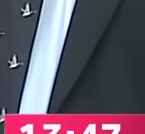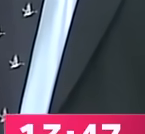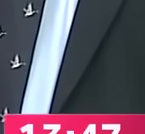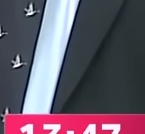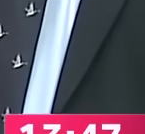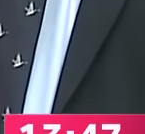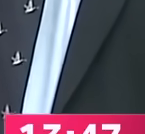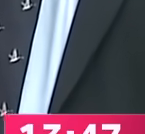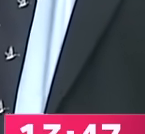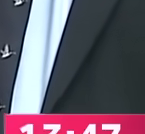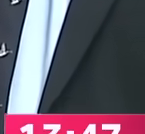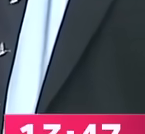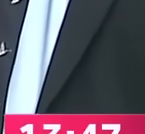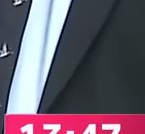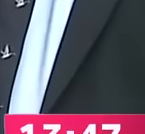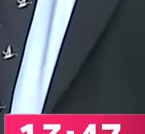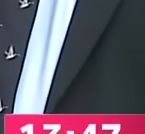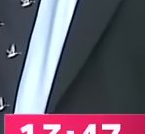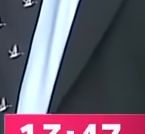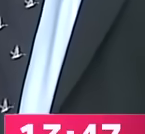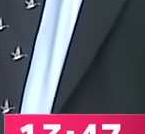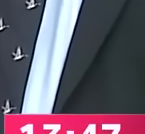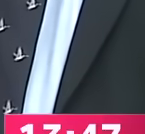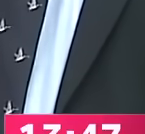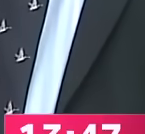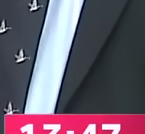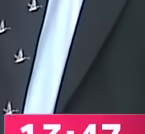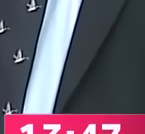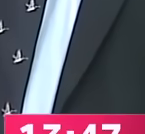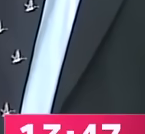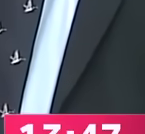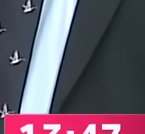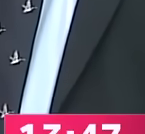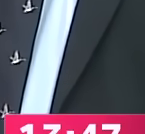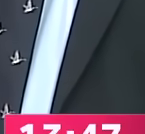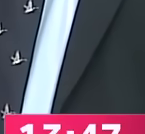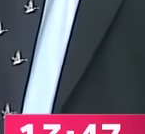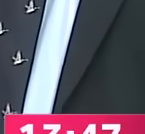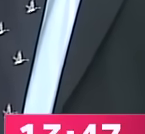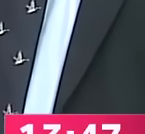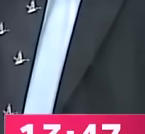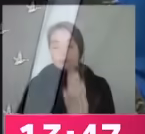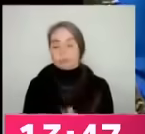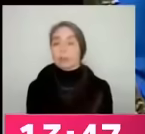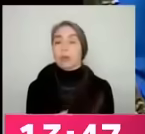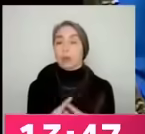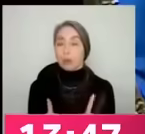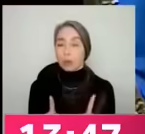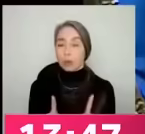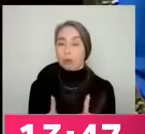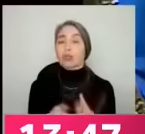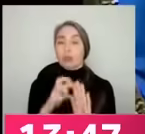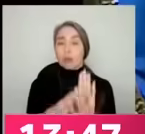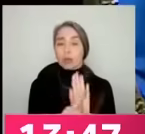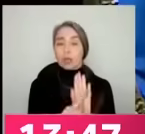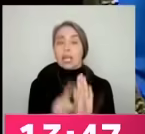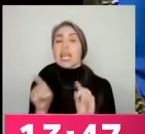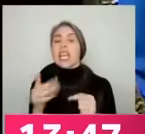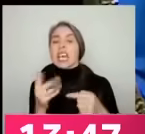pero que somos capaces de tolerarnos, de respetarnos en esa diversidad y en esa diferencia.